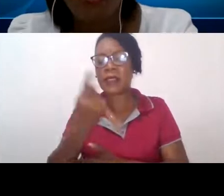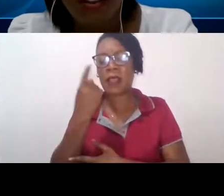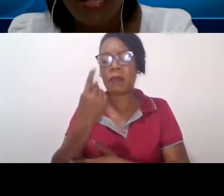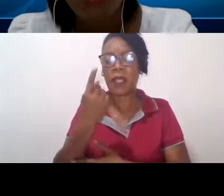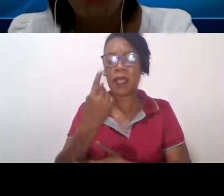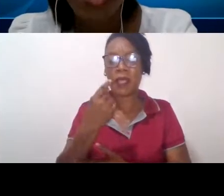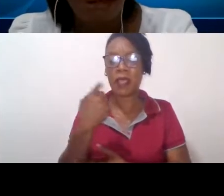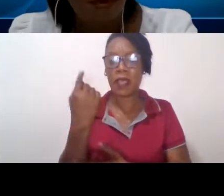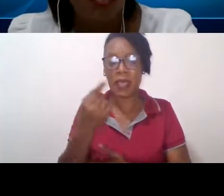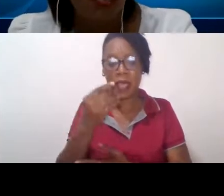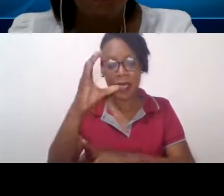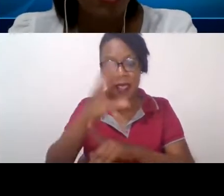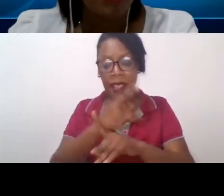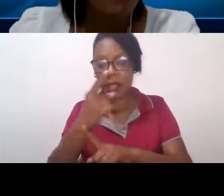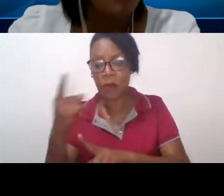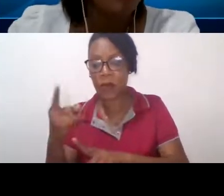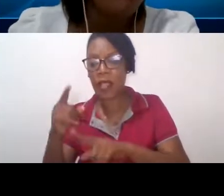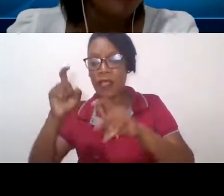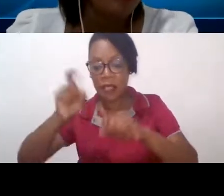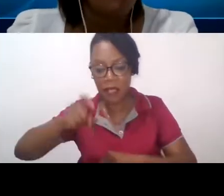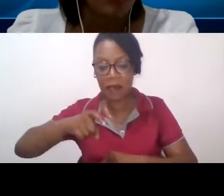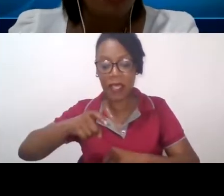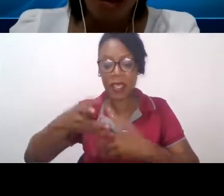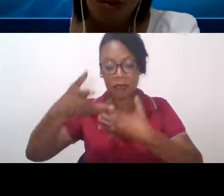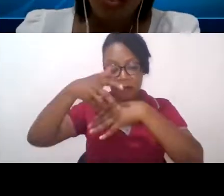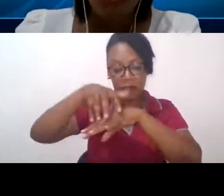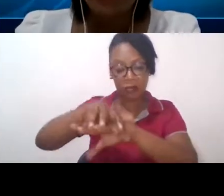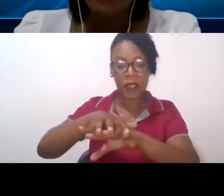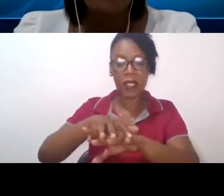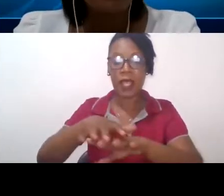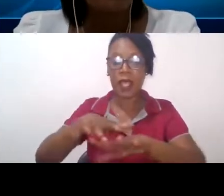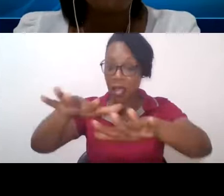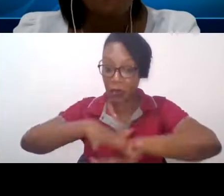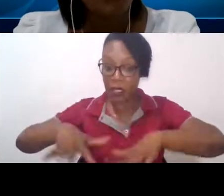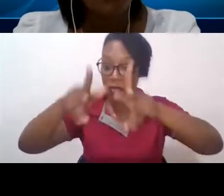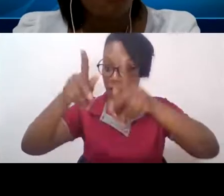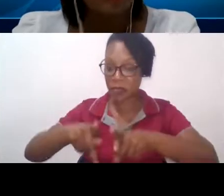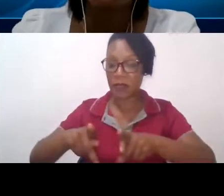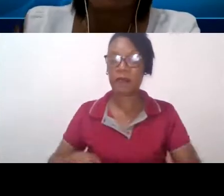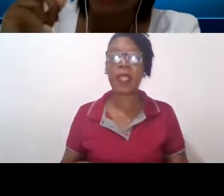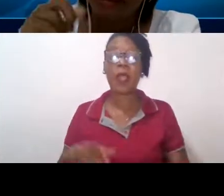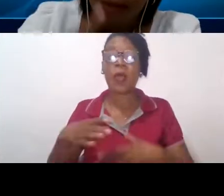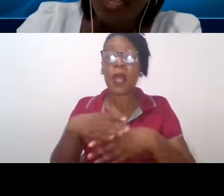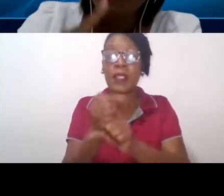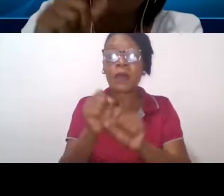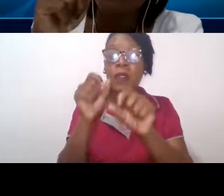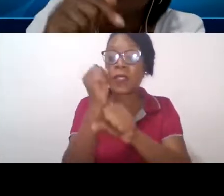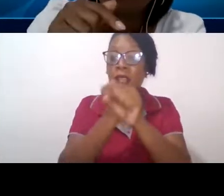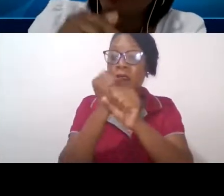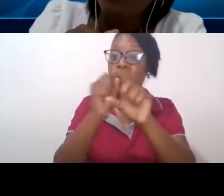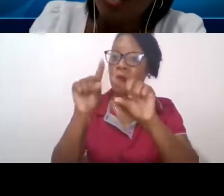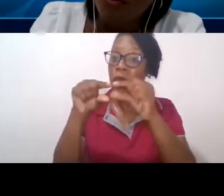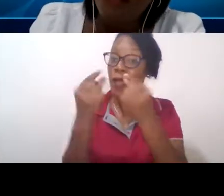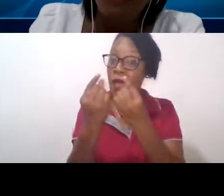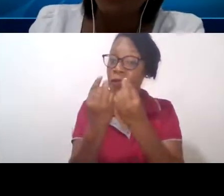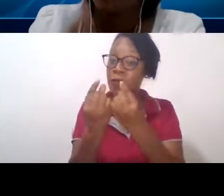al contexto y a la persona. Primera recomendación, bueno, cuando vamos a generar trabajos grupales, porque también es importante